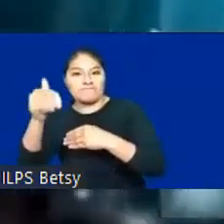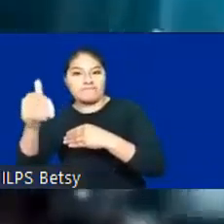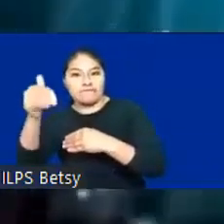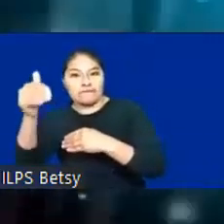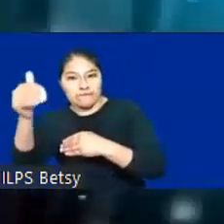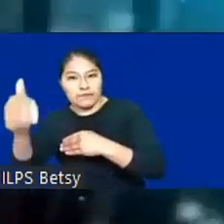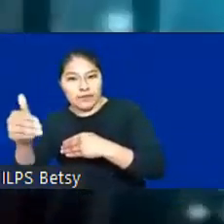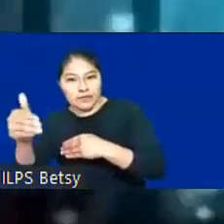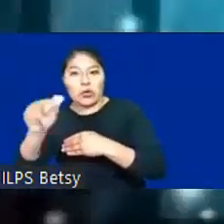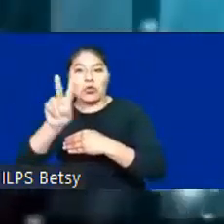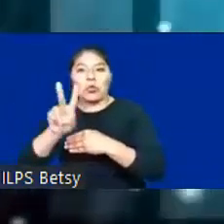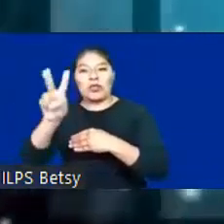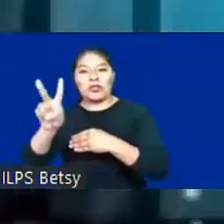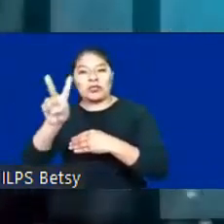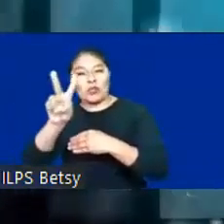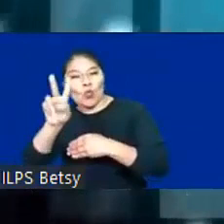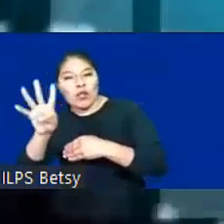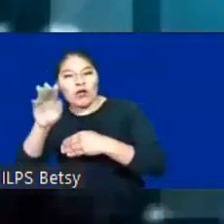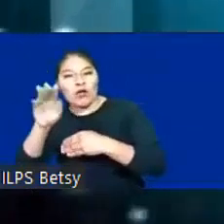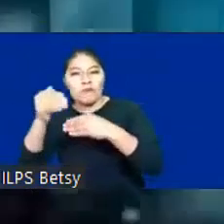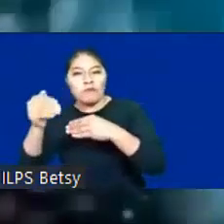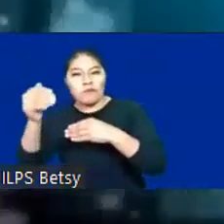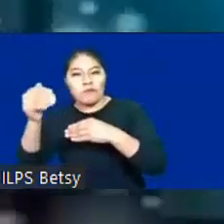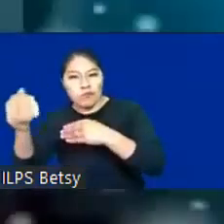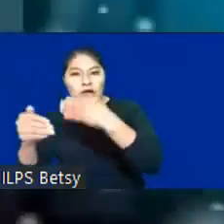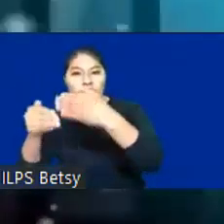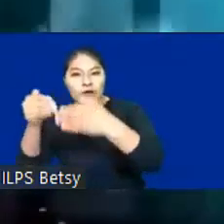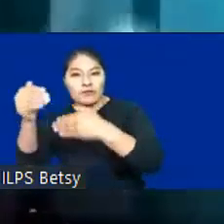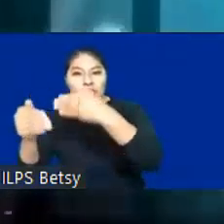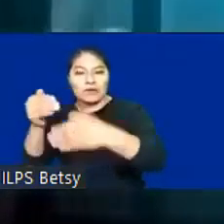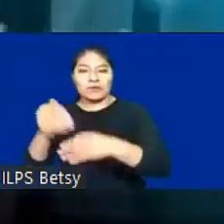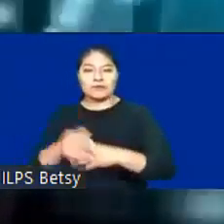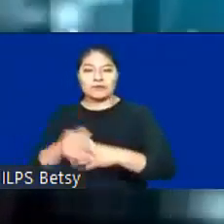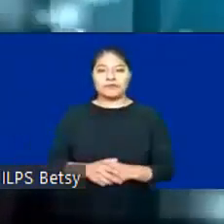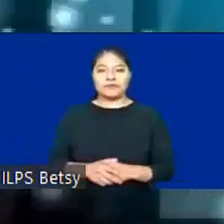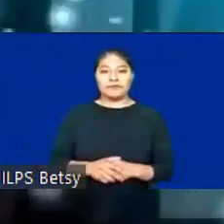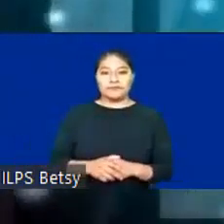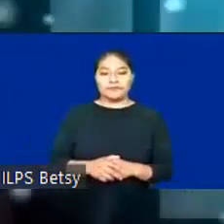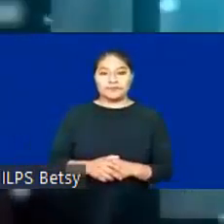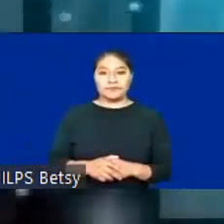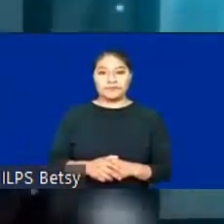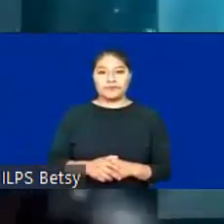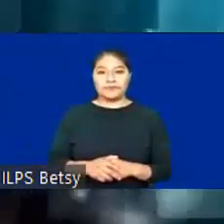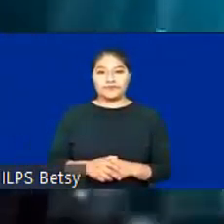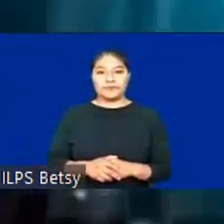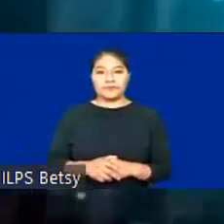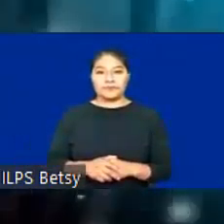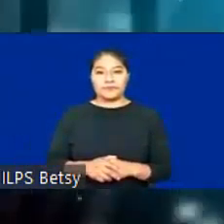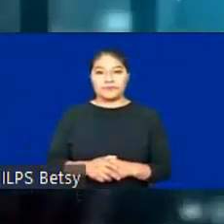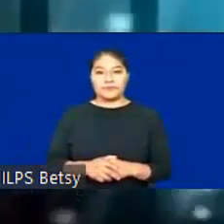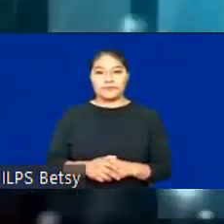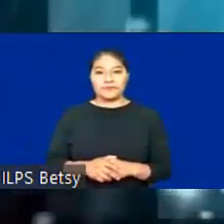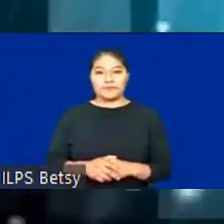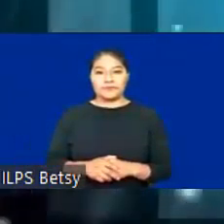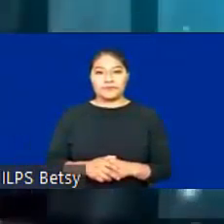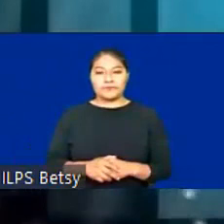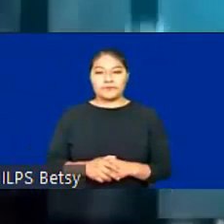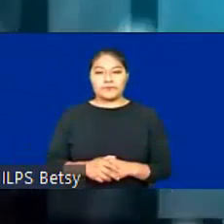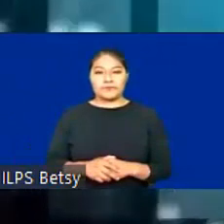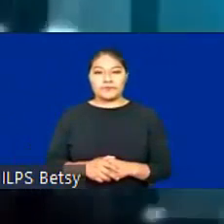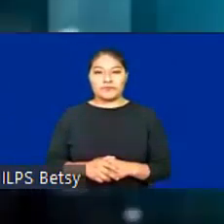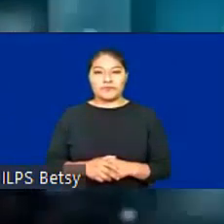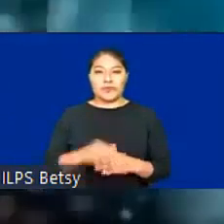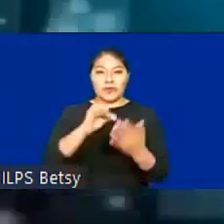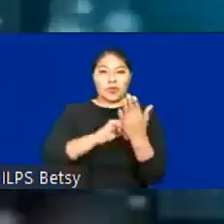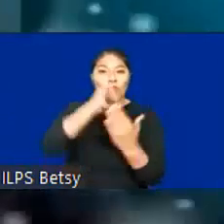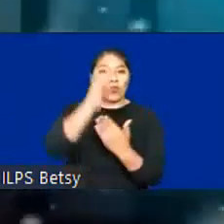identificando y al análisis permanente que se hace, se incorporan proyectos. Entonces, tras la culminación de estos proyectos, de este primer plan de gobierno